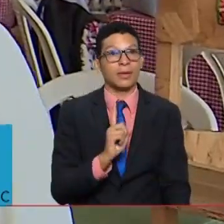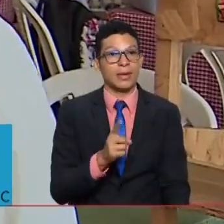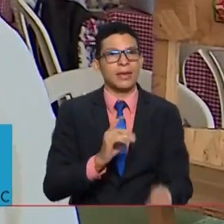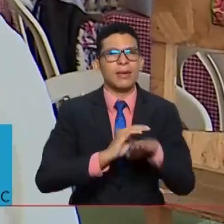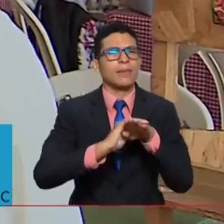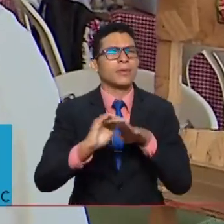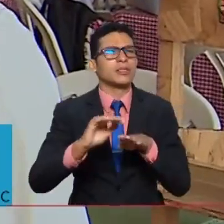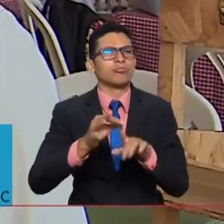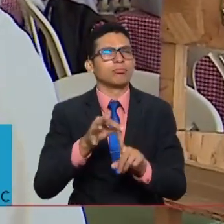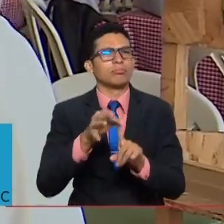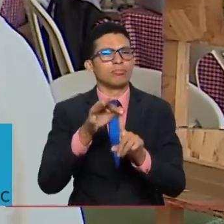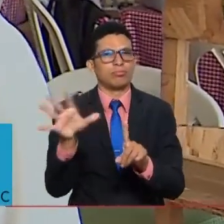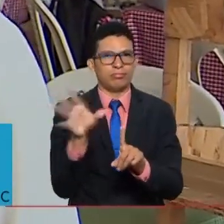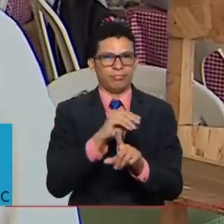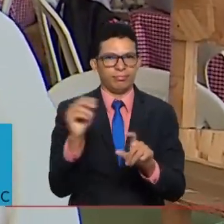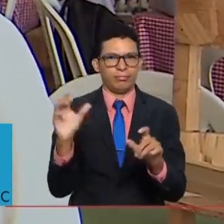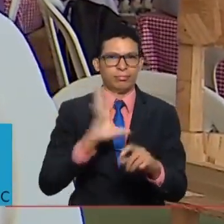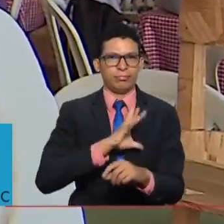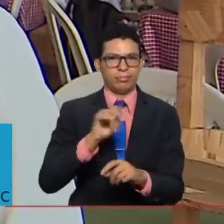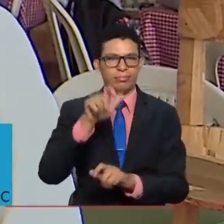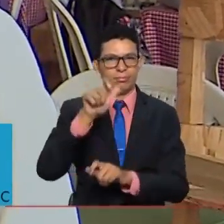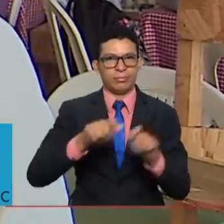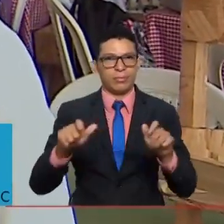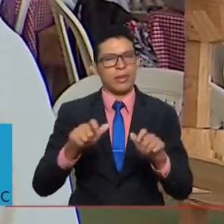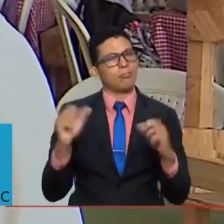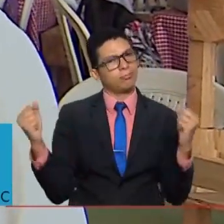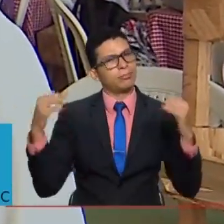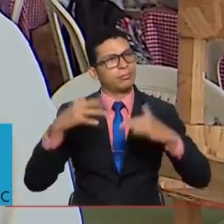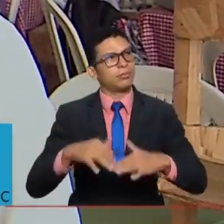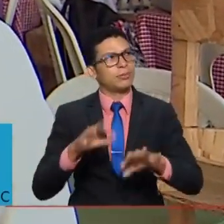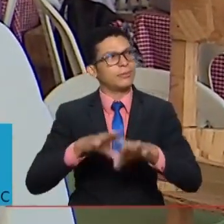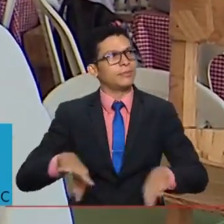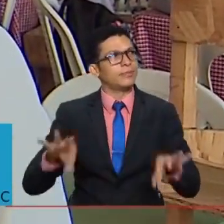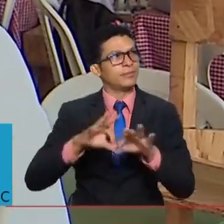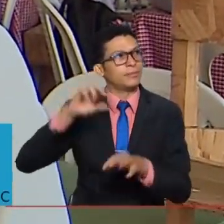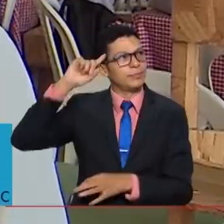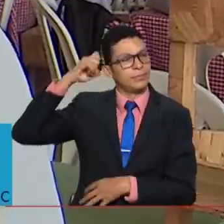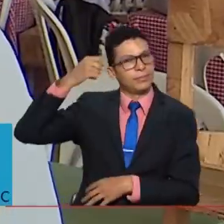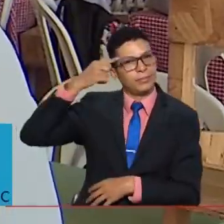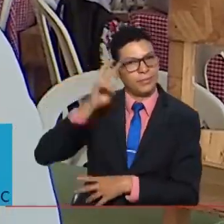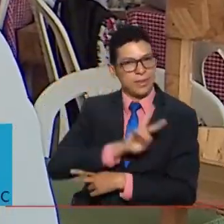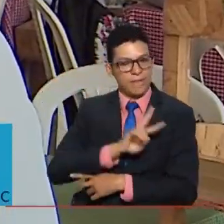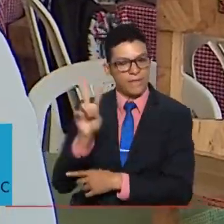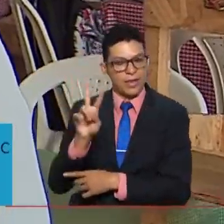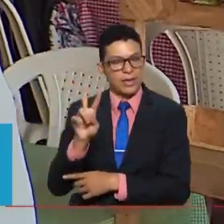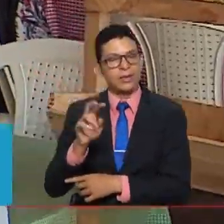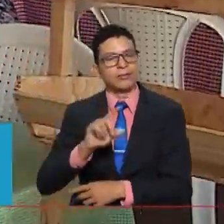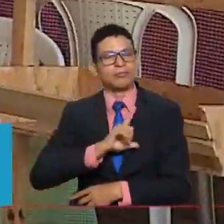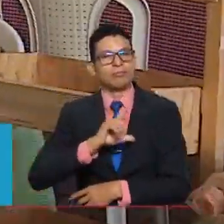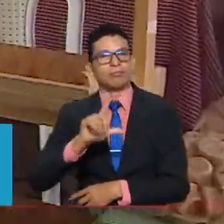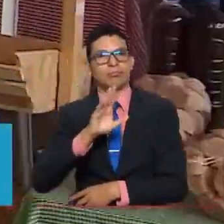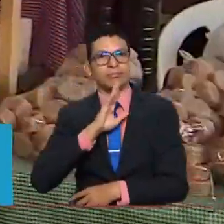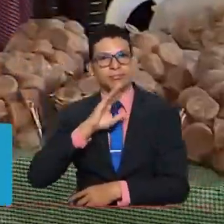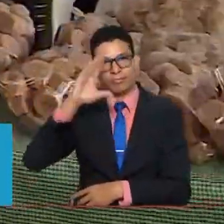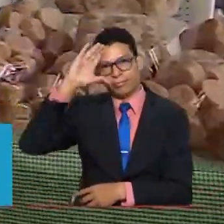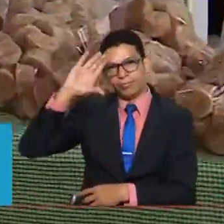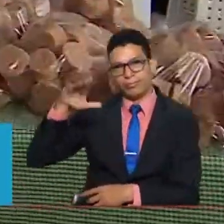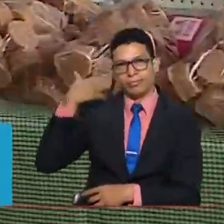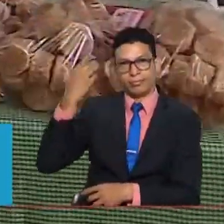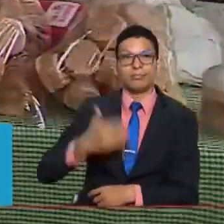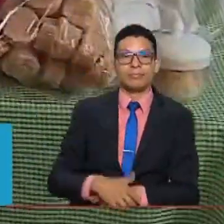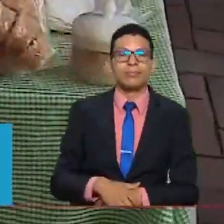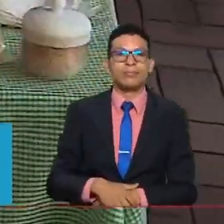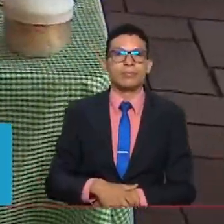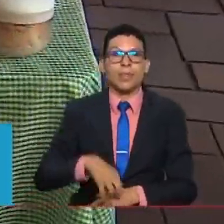Invitación especial a todos los caleños para que participen de este evento importante que realiza la Gobernación del Valle del Cauca, que lidera nuestra gobernadora Clara Luz Roldán. Hoy